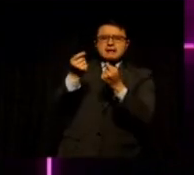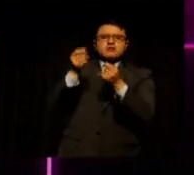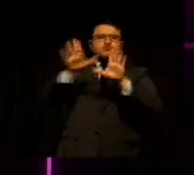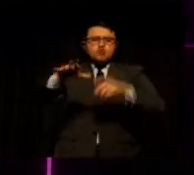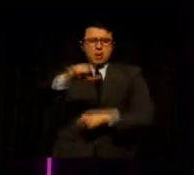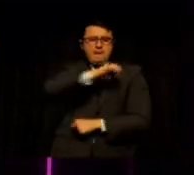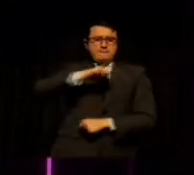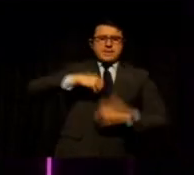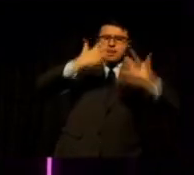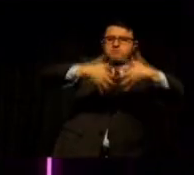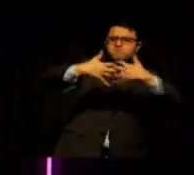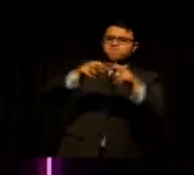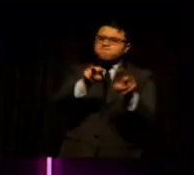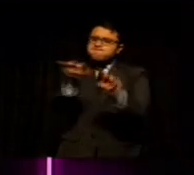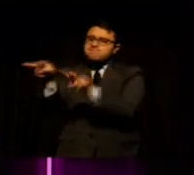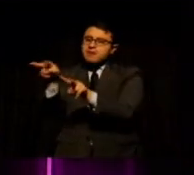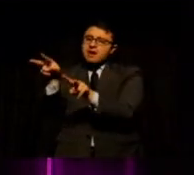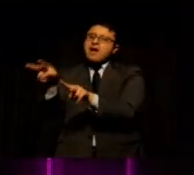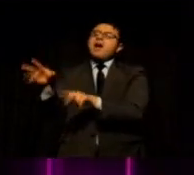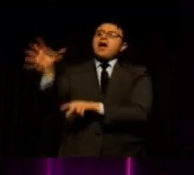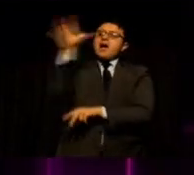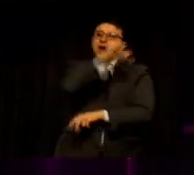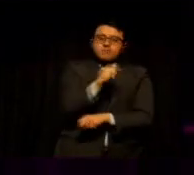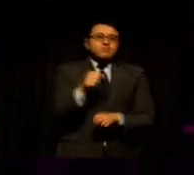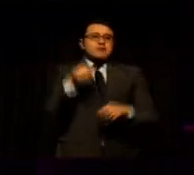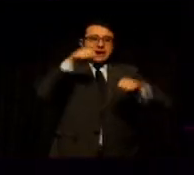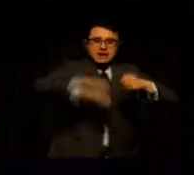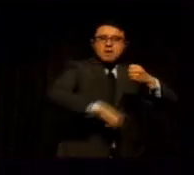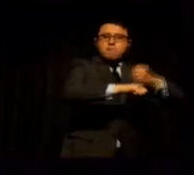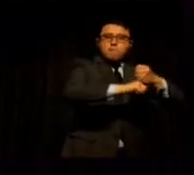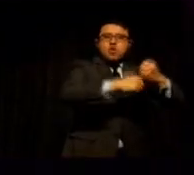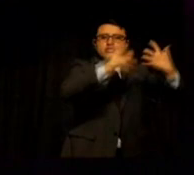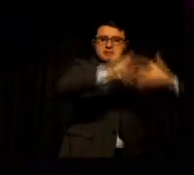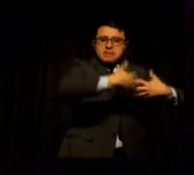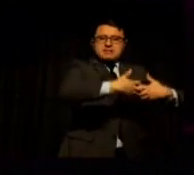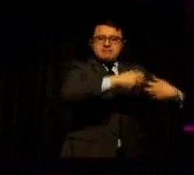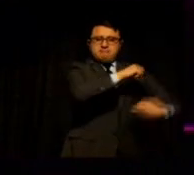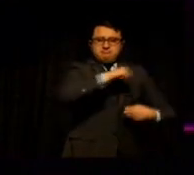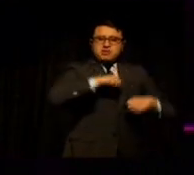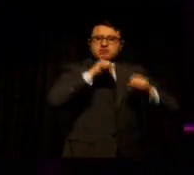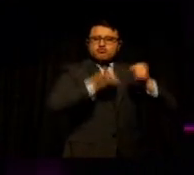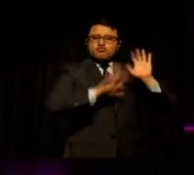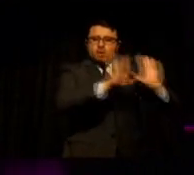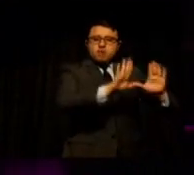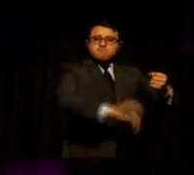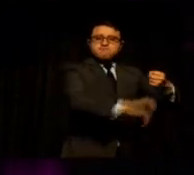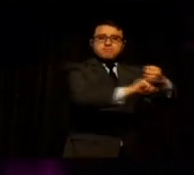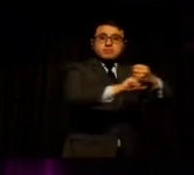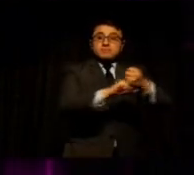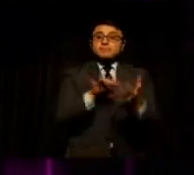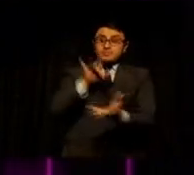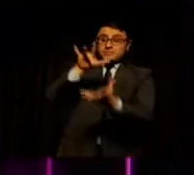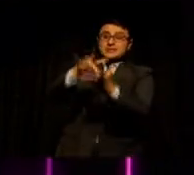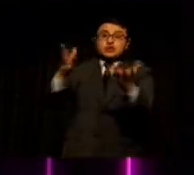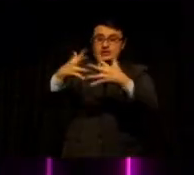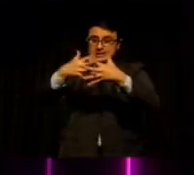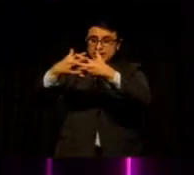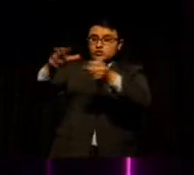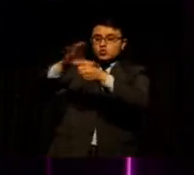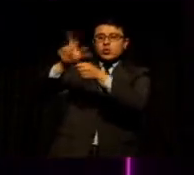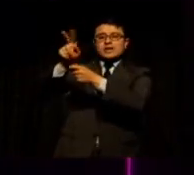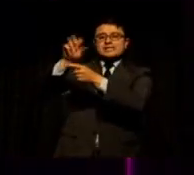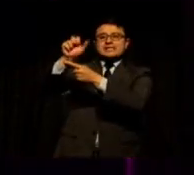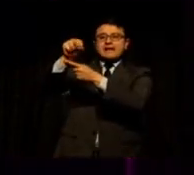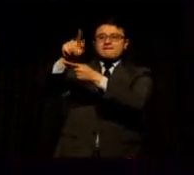para estimular el desarrollo empresarial estuvimos en san francisco hablando con el equipo de factfinder startups y